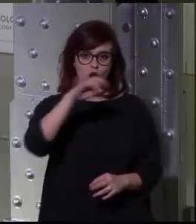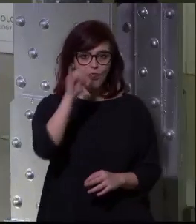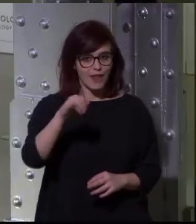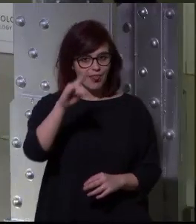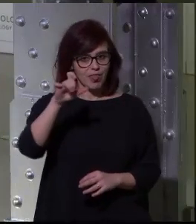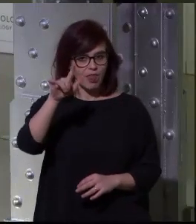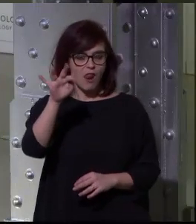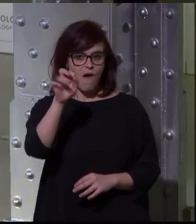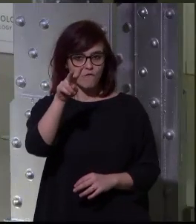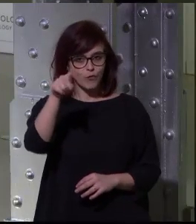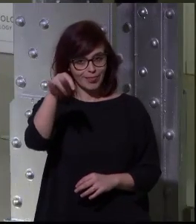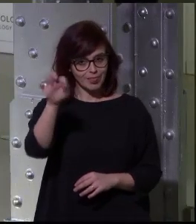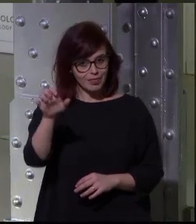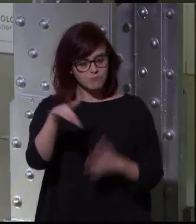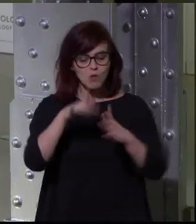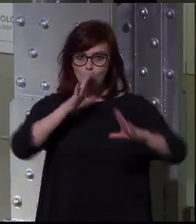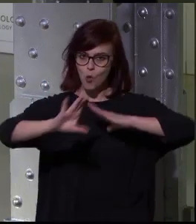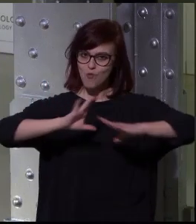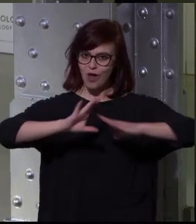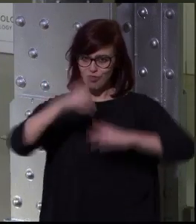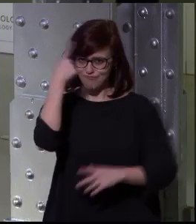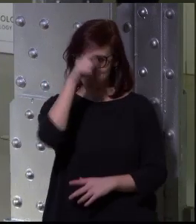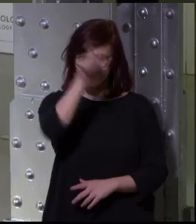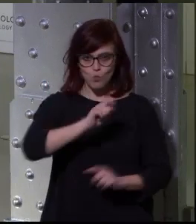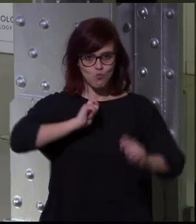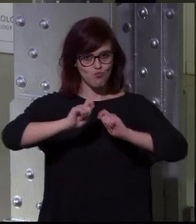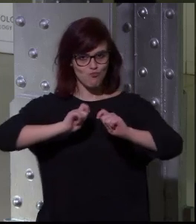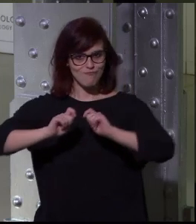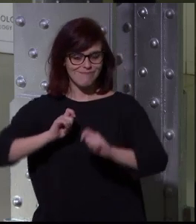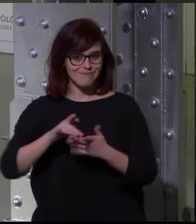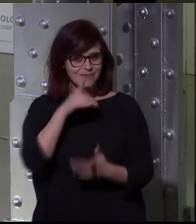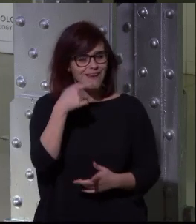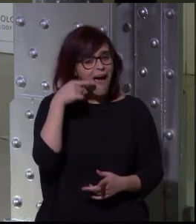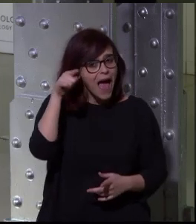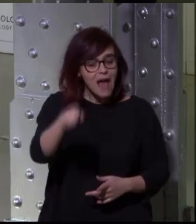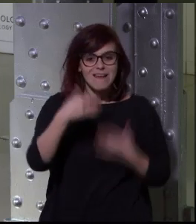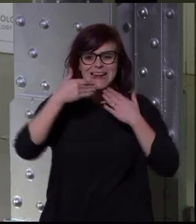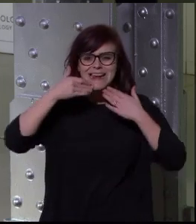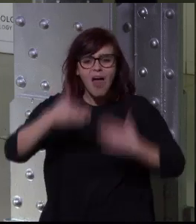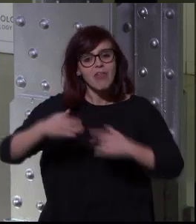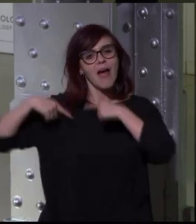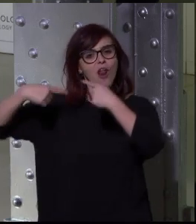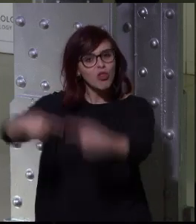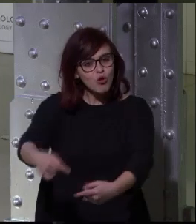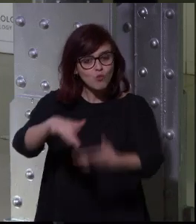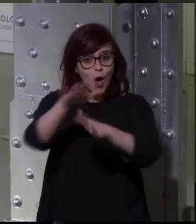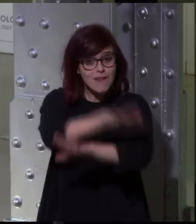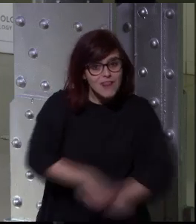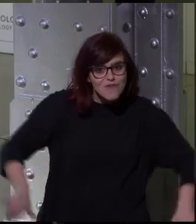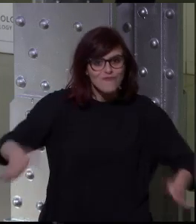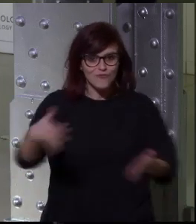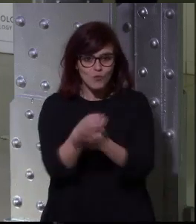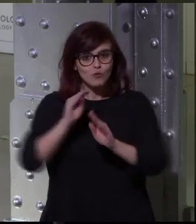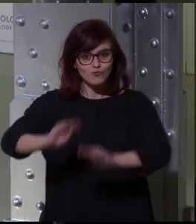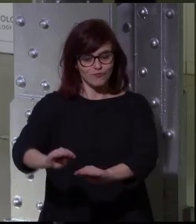Fuente, que como gran comunicador pues hizo que generaciones y generaciones de niños, entre los que